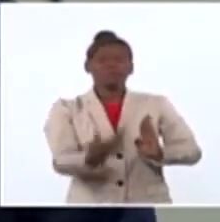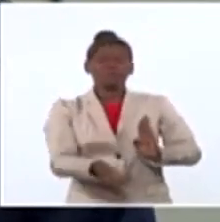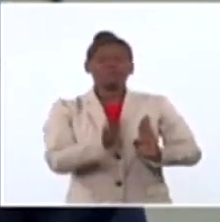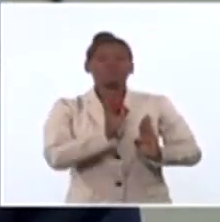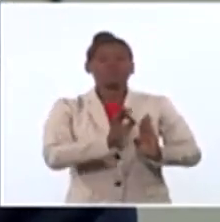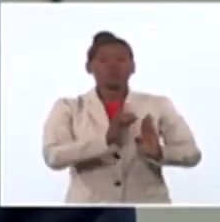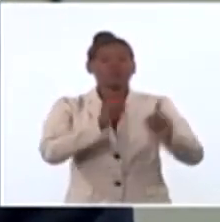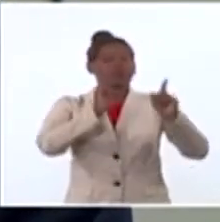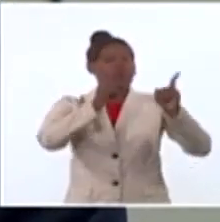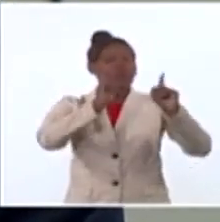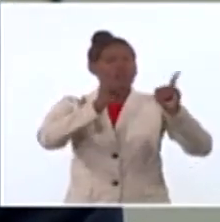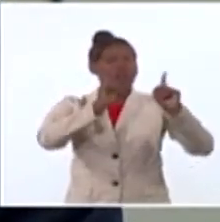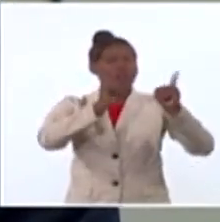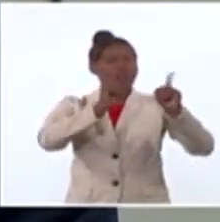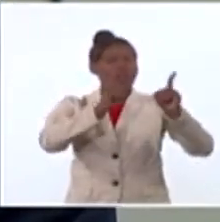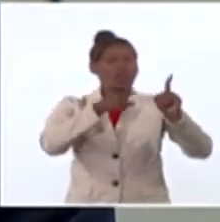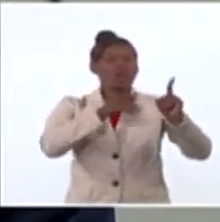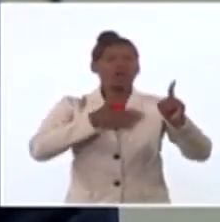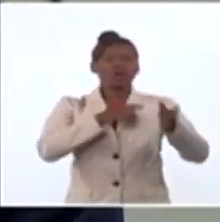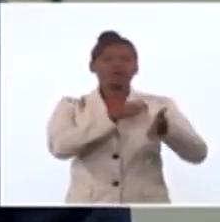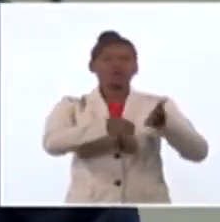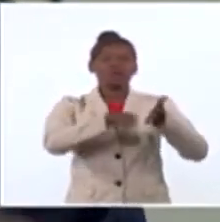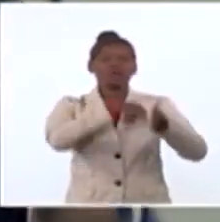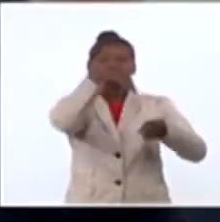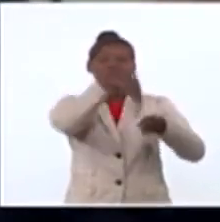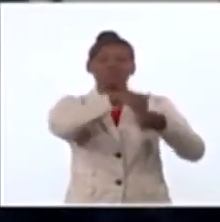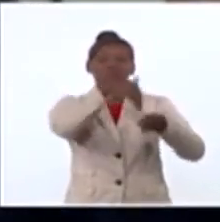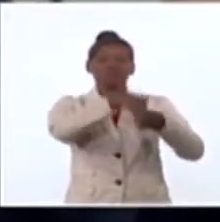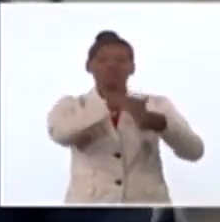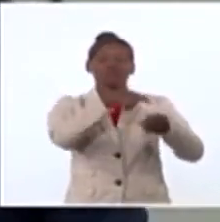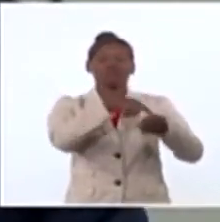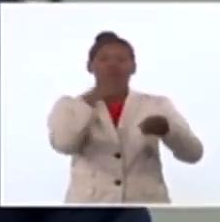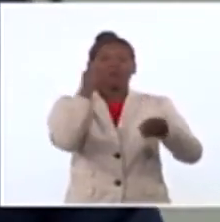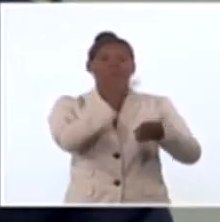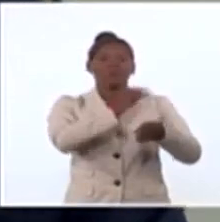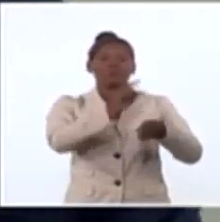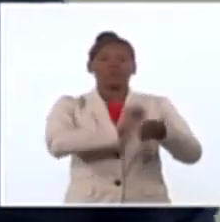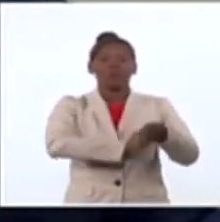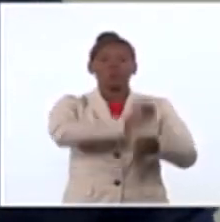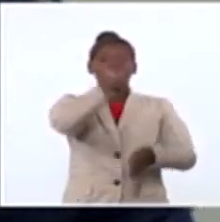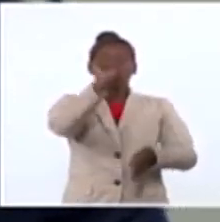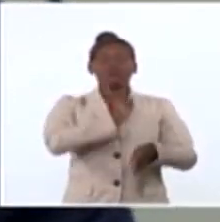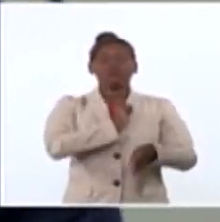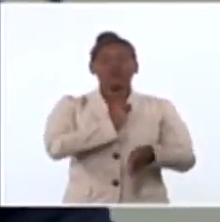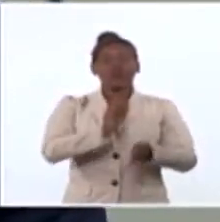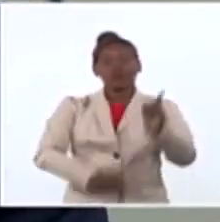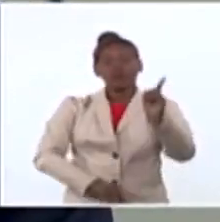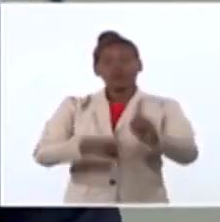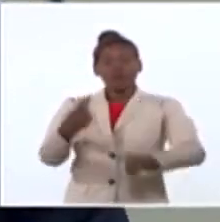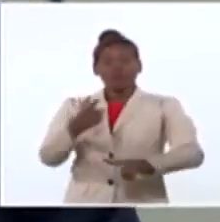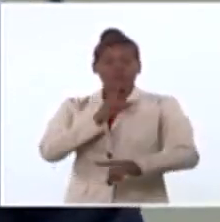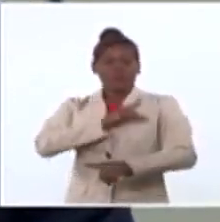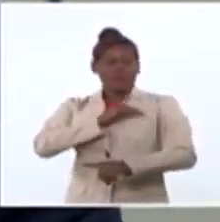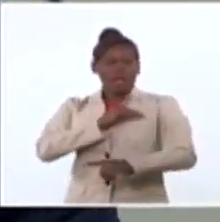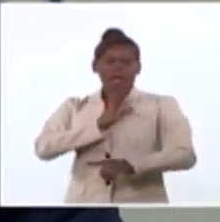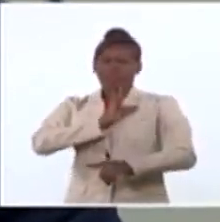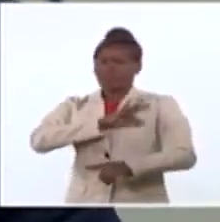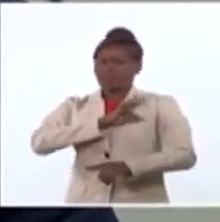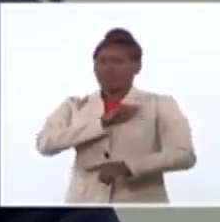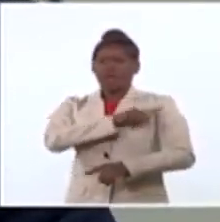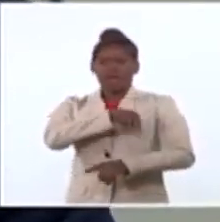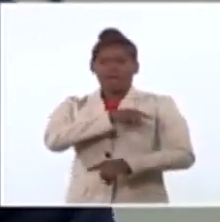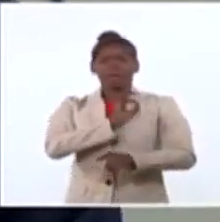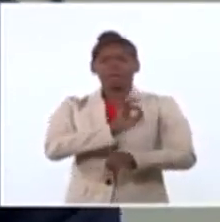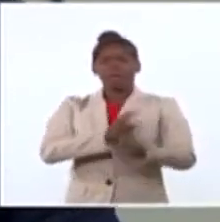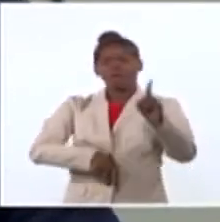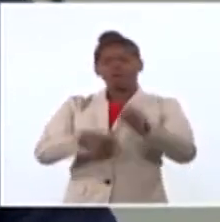en facebook por ejemplo en una gran plataforma privada que se